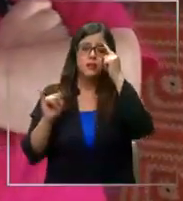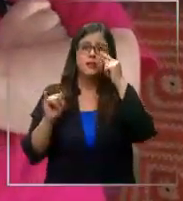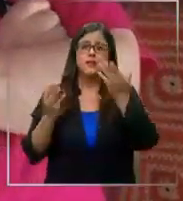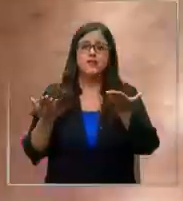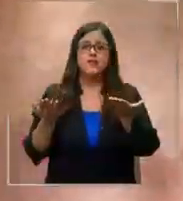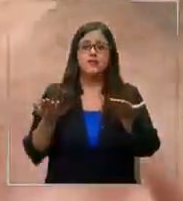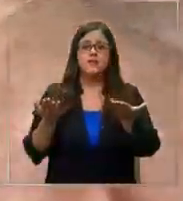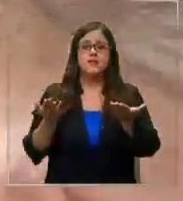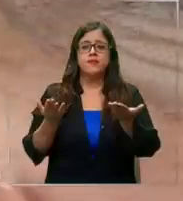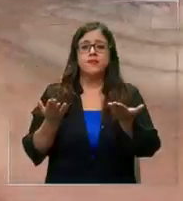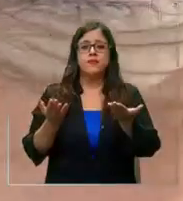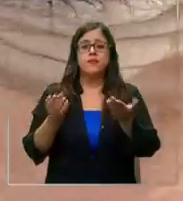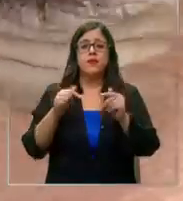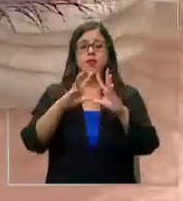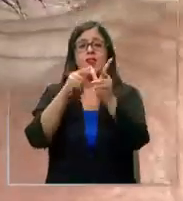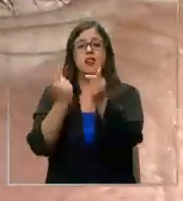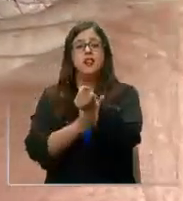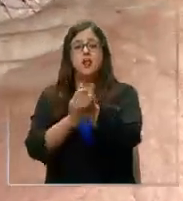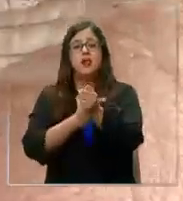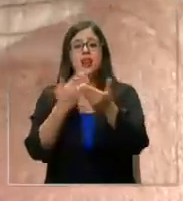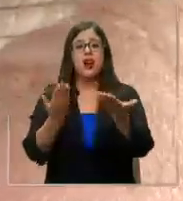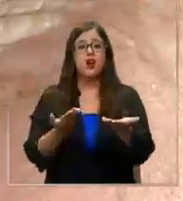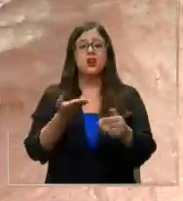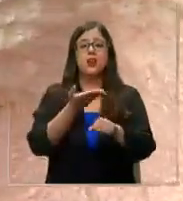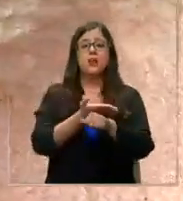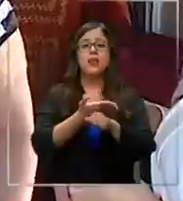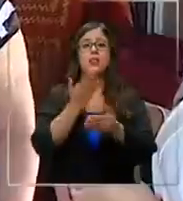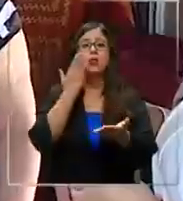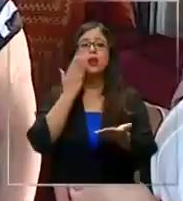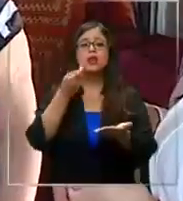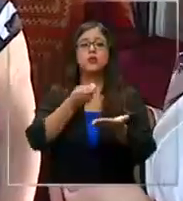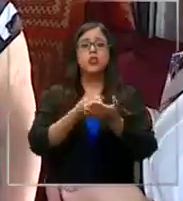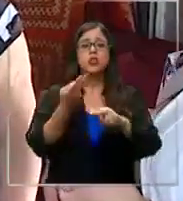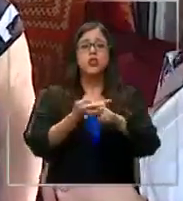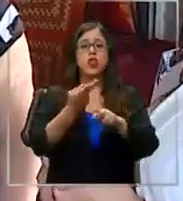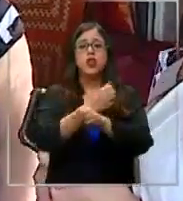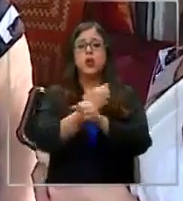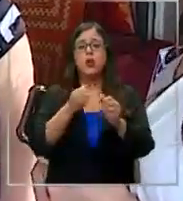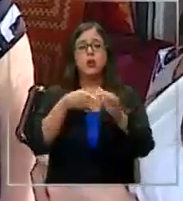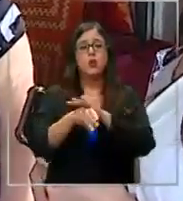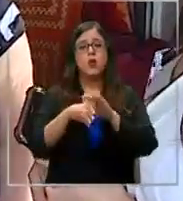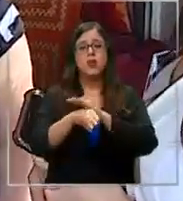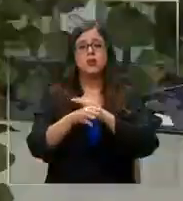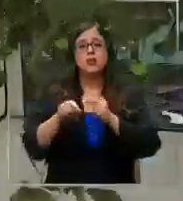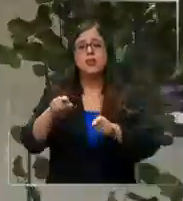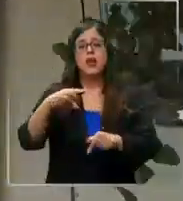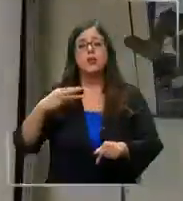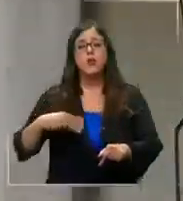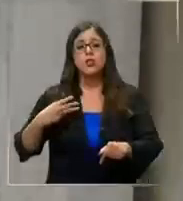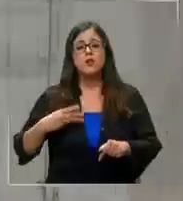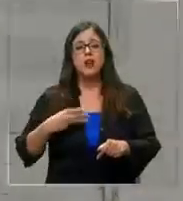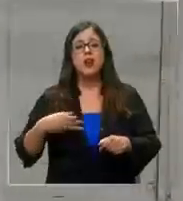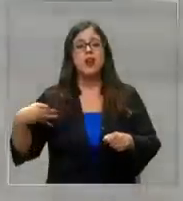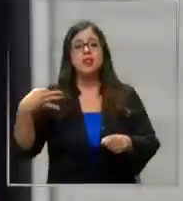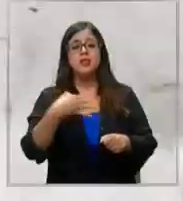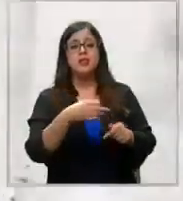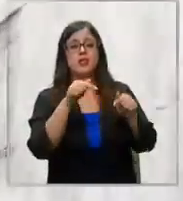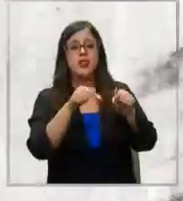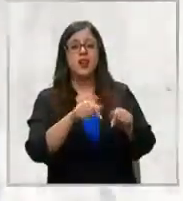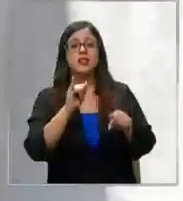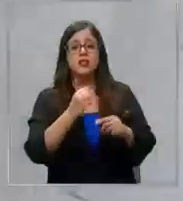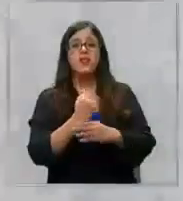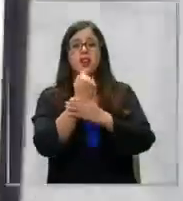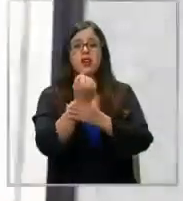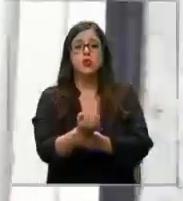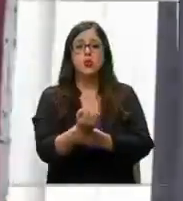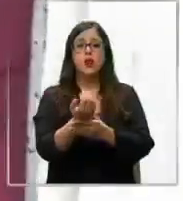llega lo mismo. Esta familia está tramitando un subsidio de arriendo, pero no han podido acceder. El municipio aseguró que en esta ocasión sí